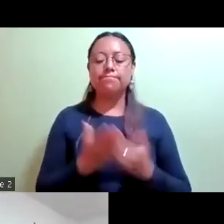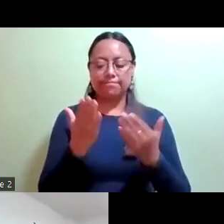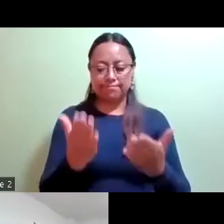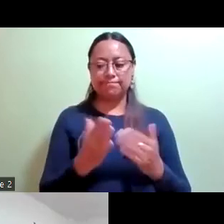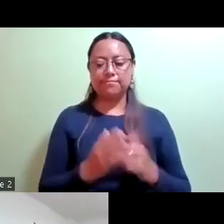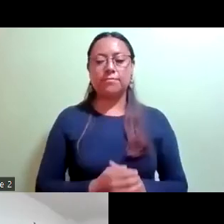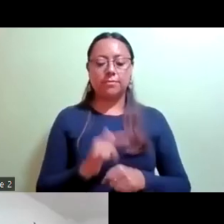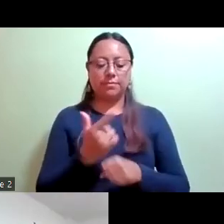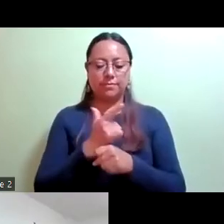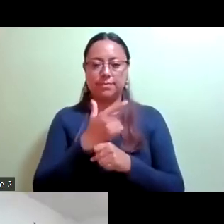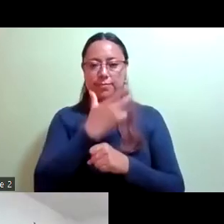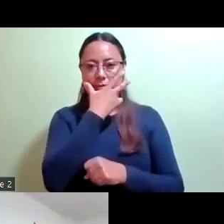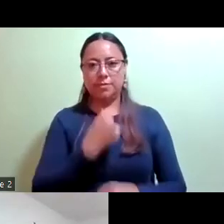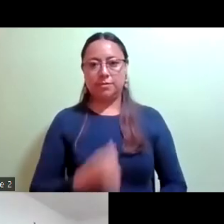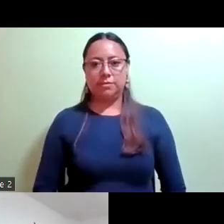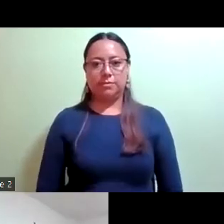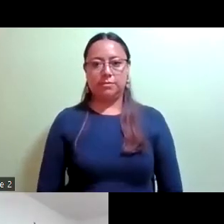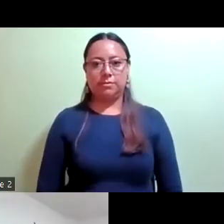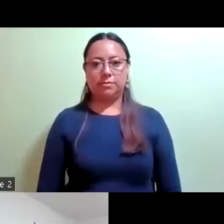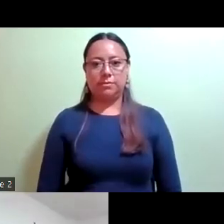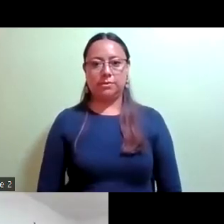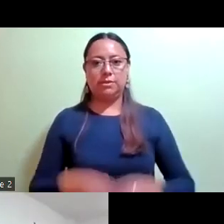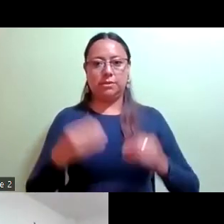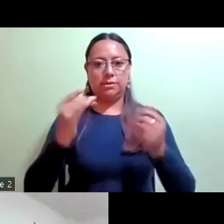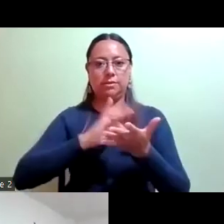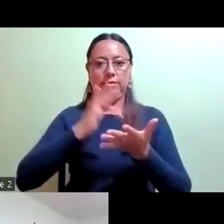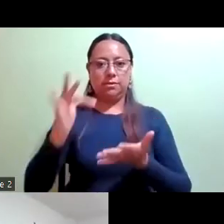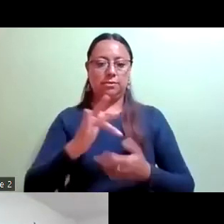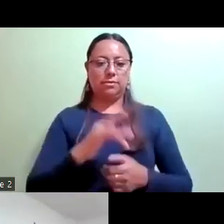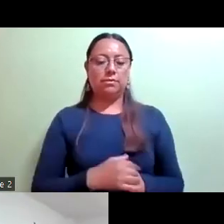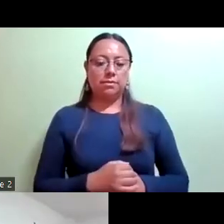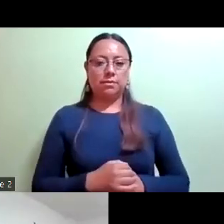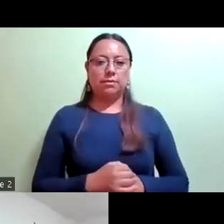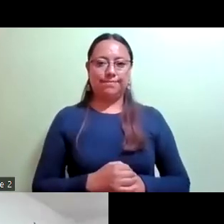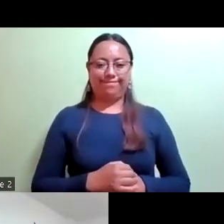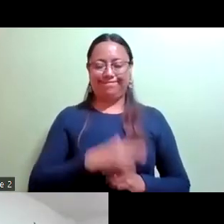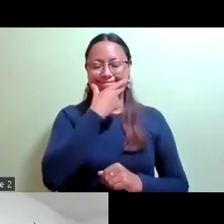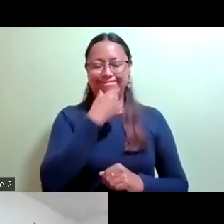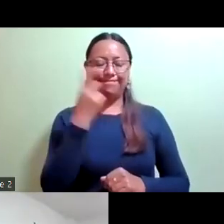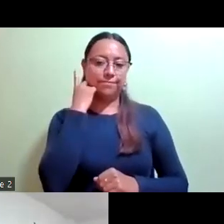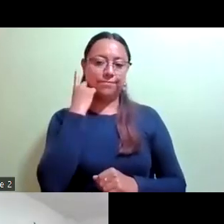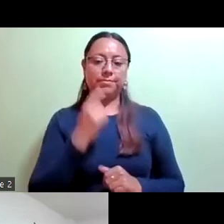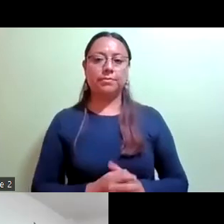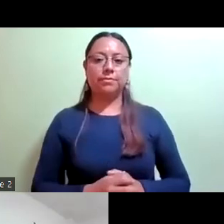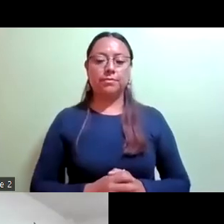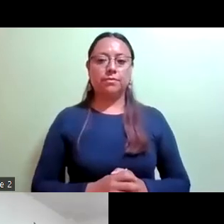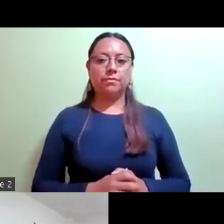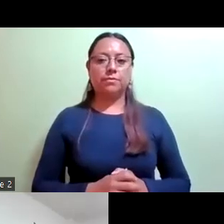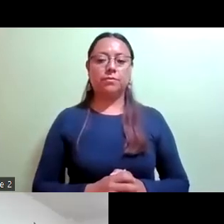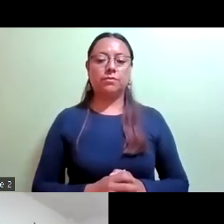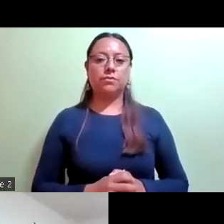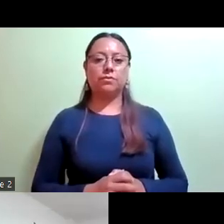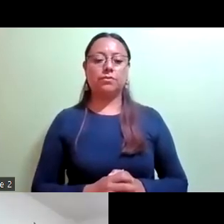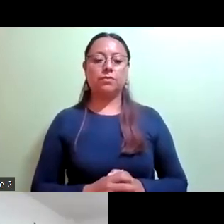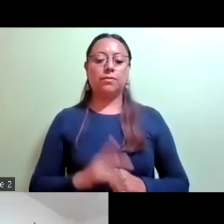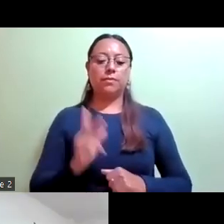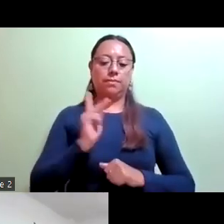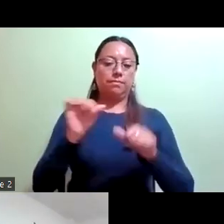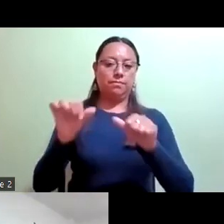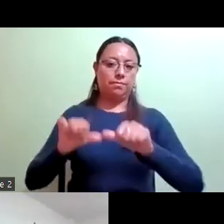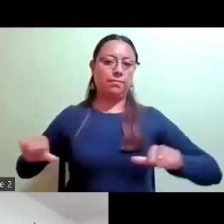Adelante, licenciado. Muchas gracias, diputado. Quisiera que por parte de mi área de